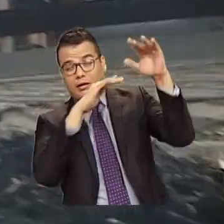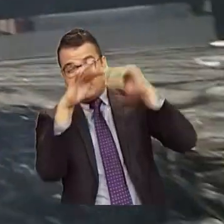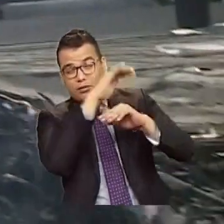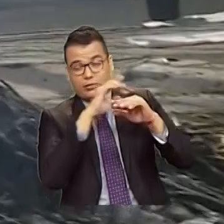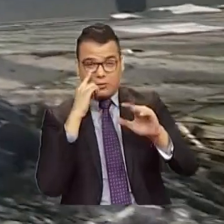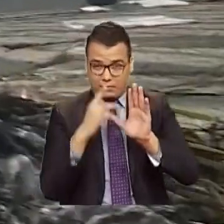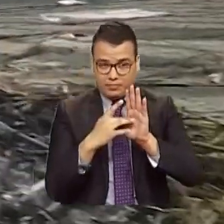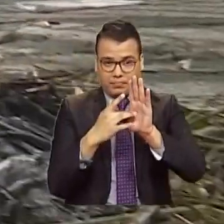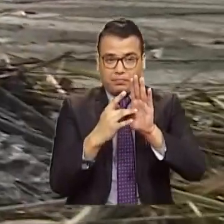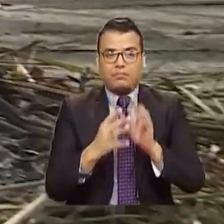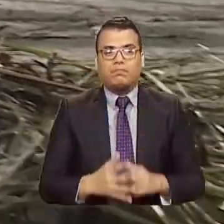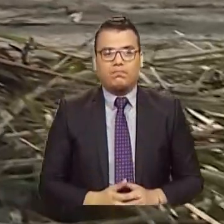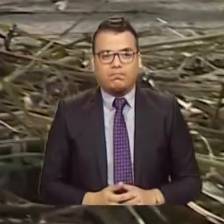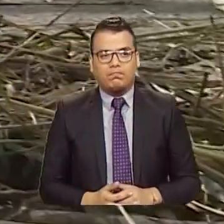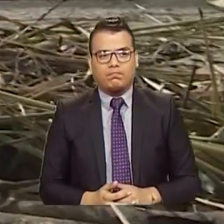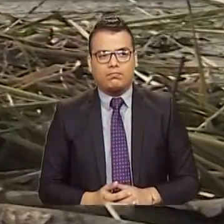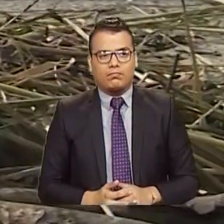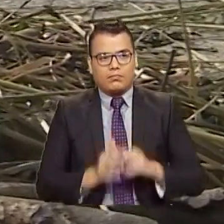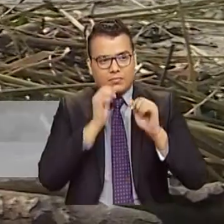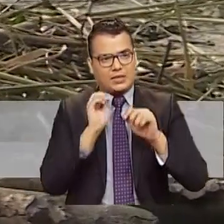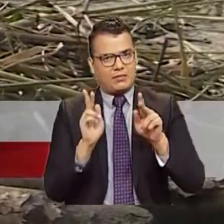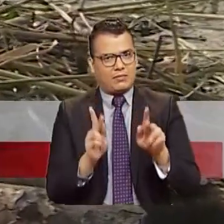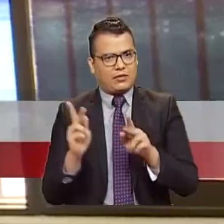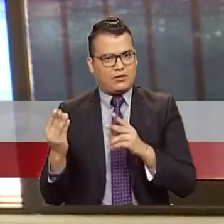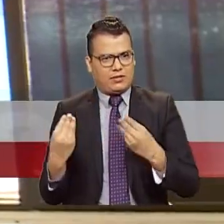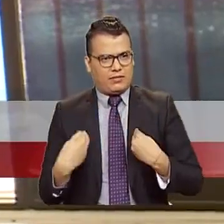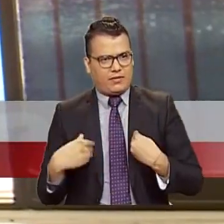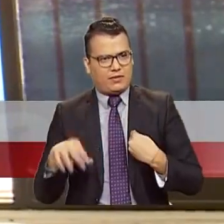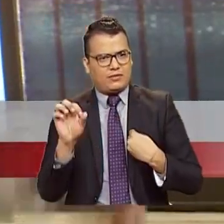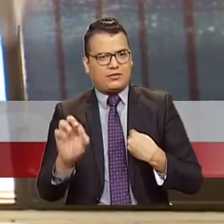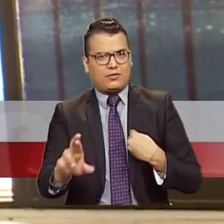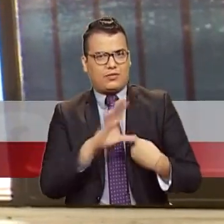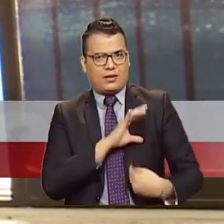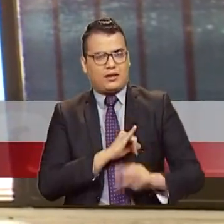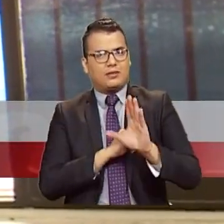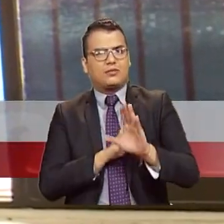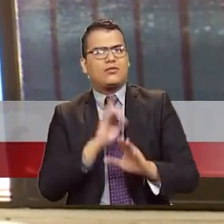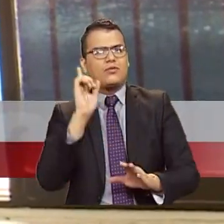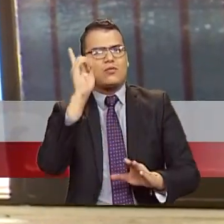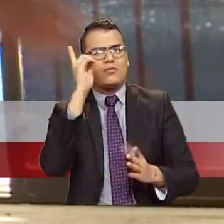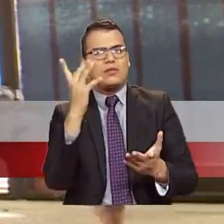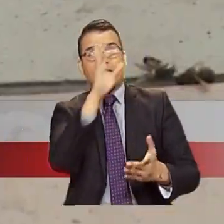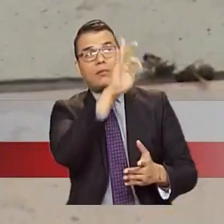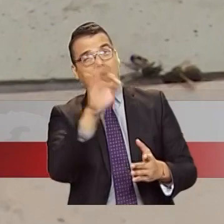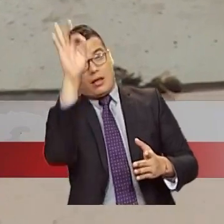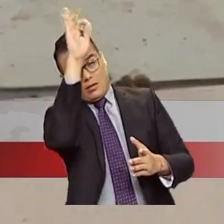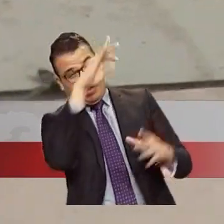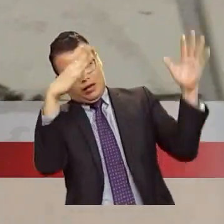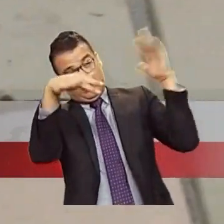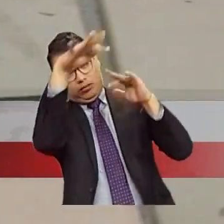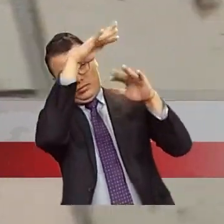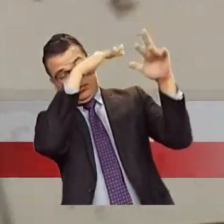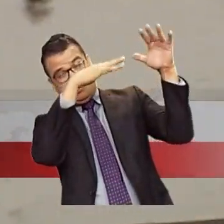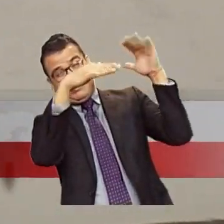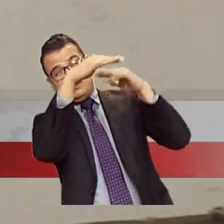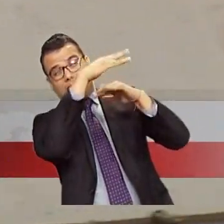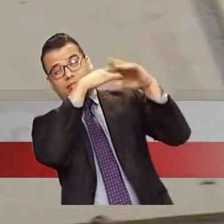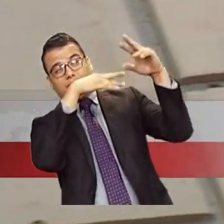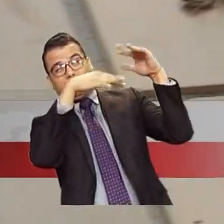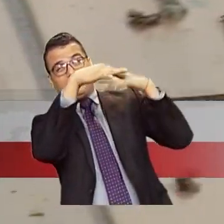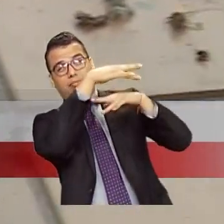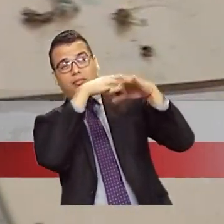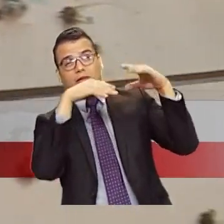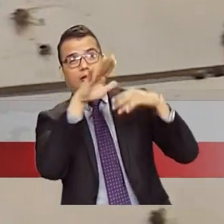Angustiosos momentos vivieron los habitantes de esta unidad residencial en el sur de la ciudad, luego de que un enjambre de abejas se dispersara en por lo